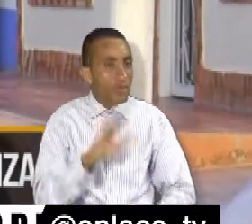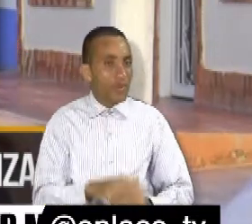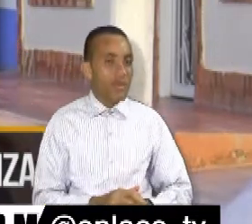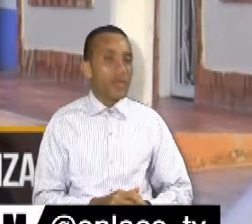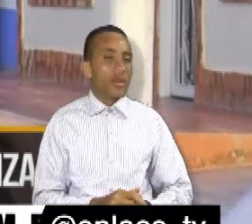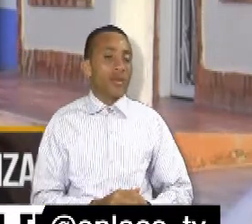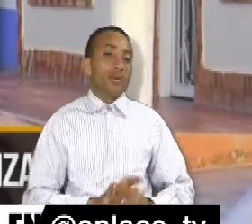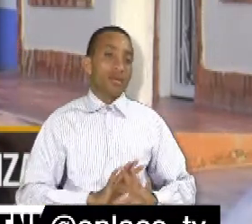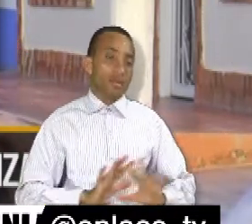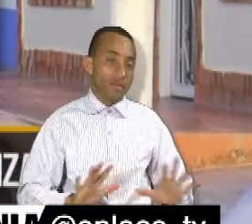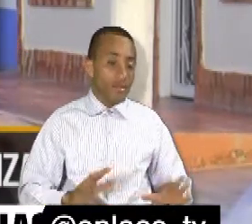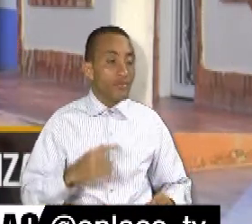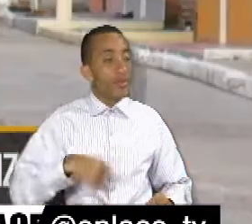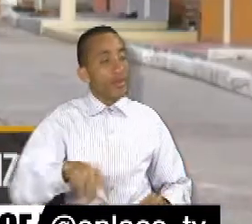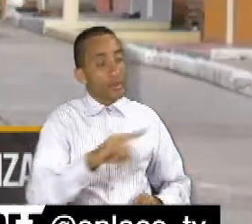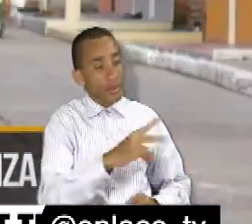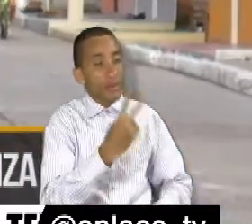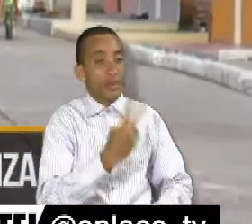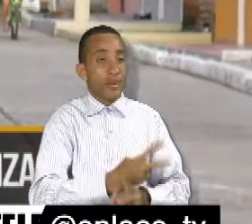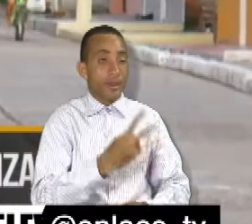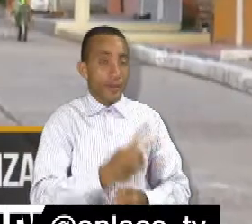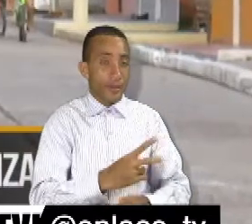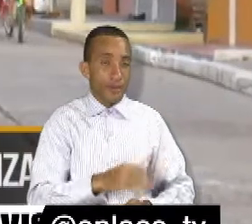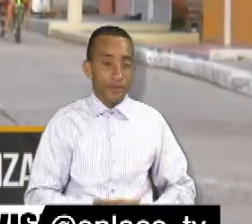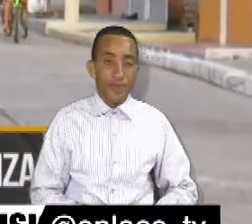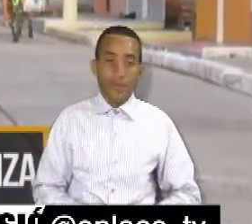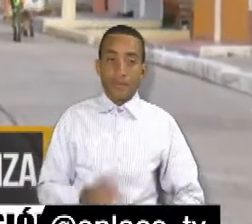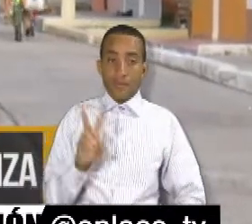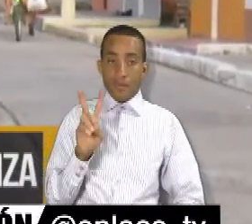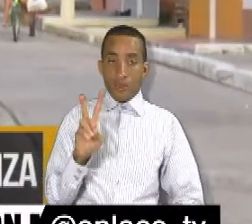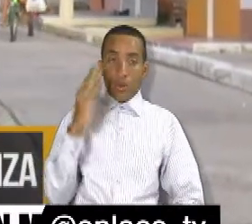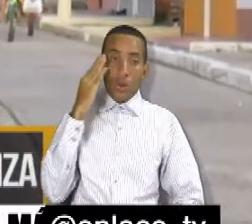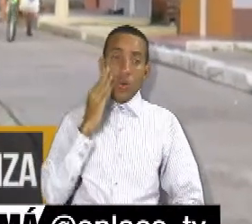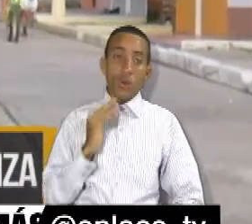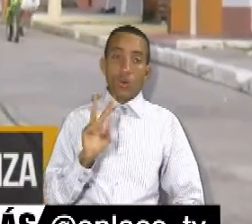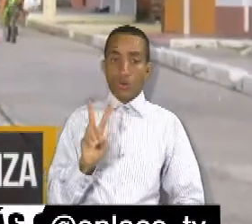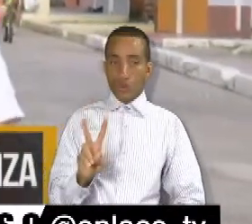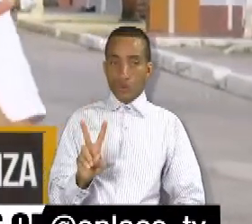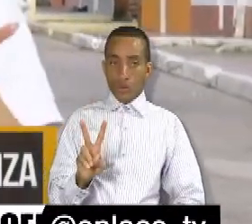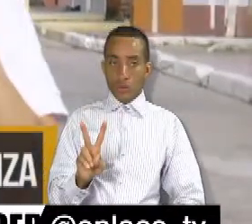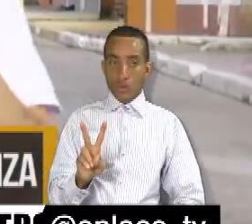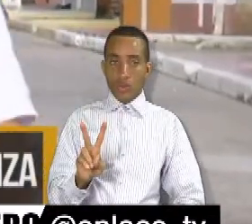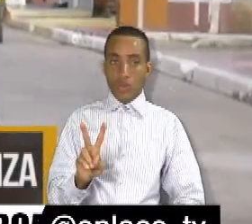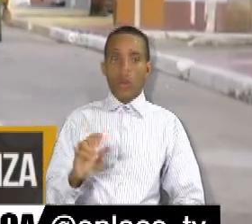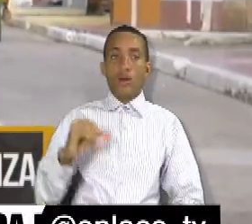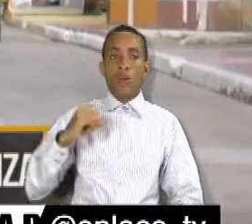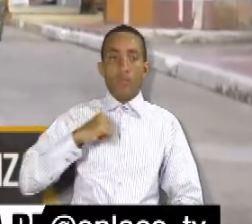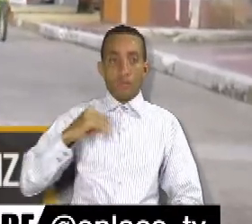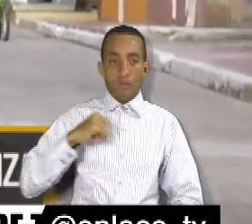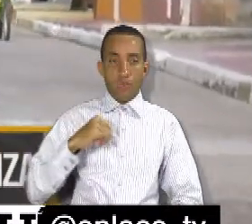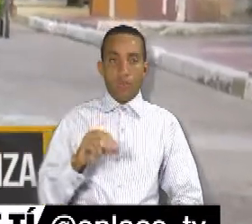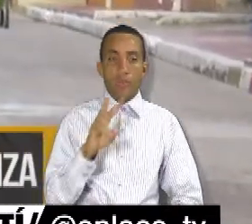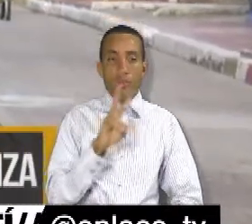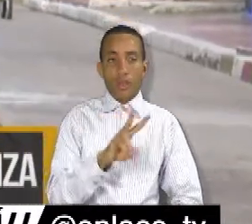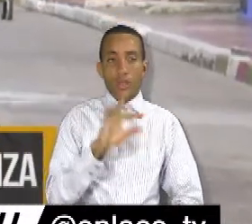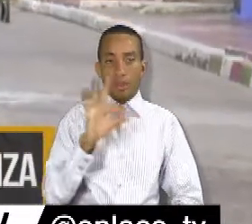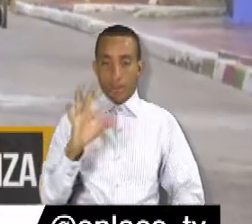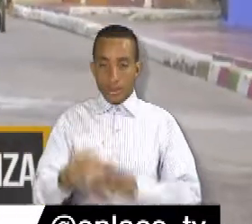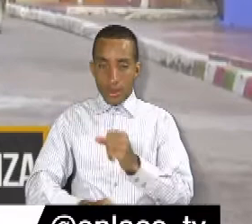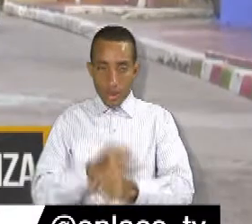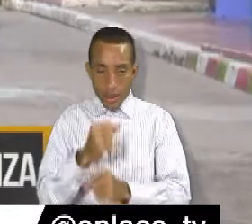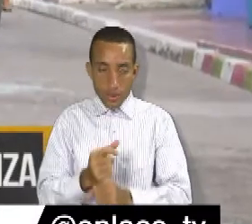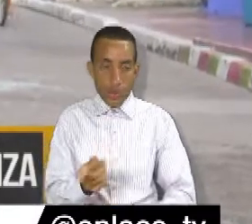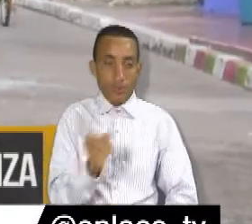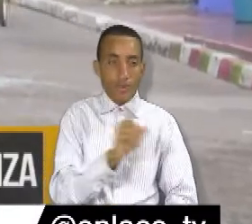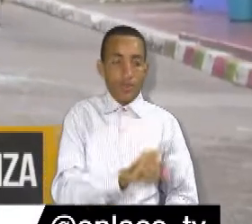que nos ponen en riesgo a todos nosotros. Los dos jóvenes que resultaron heridos en este hecho delictivo tienen 23 y 25 años